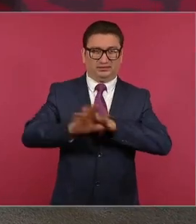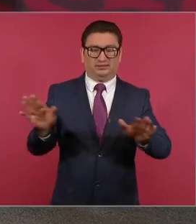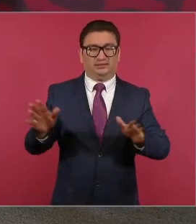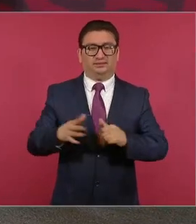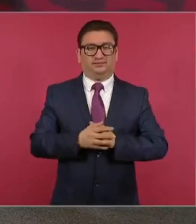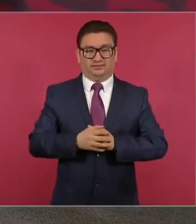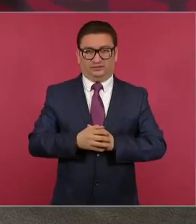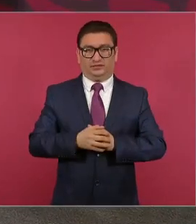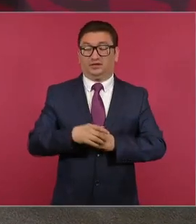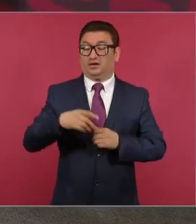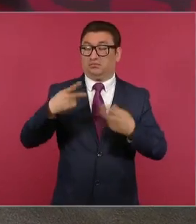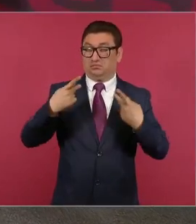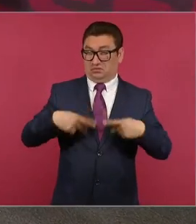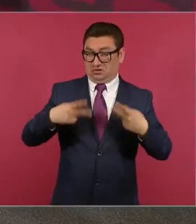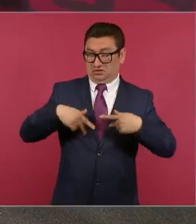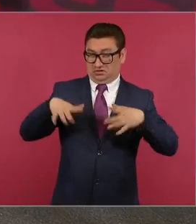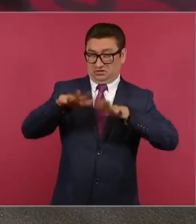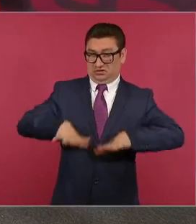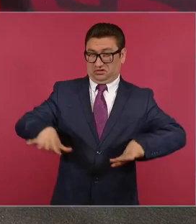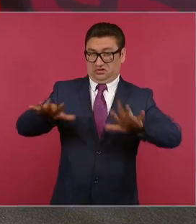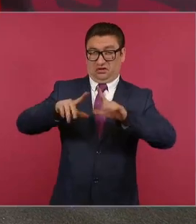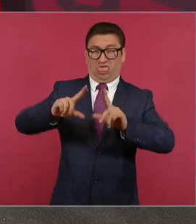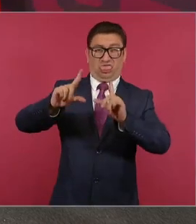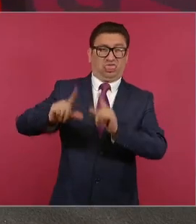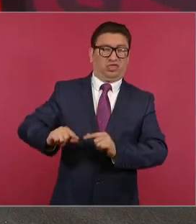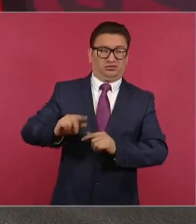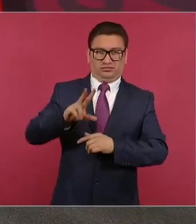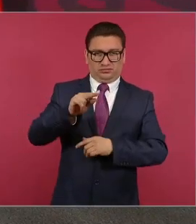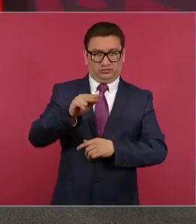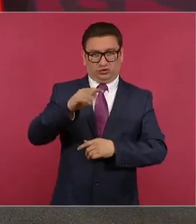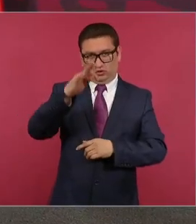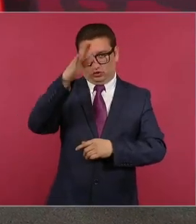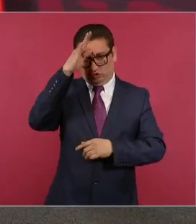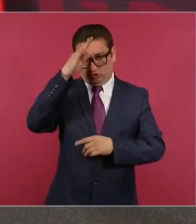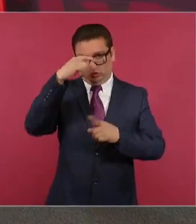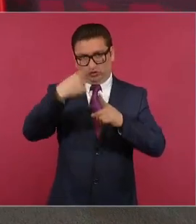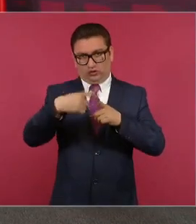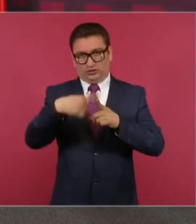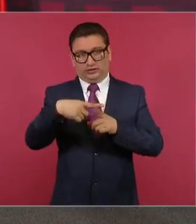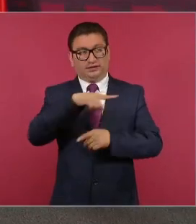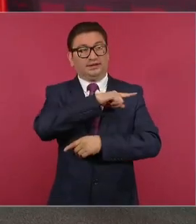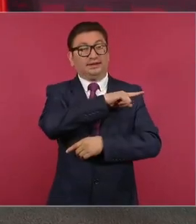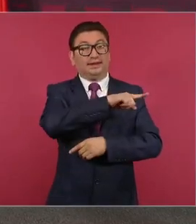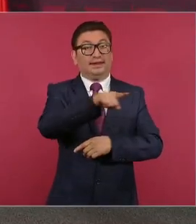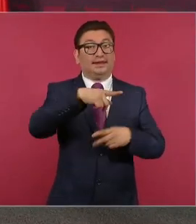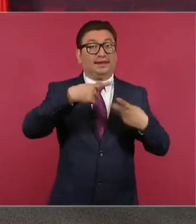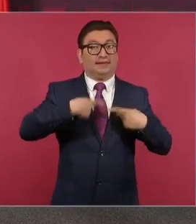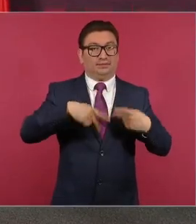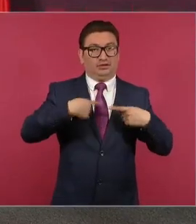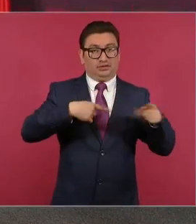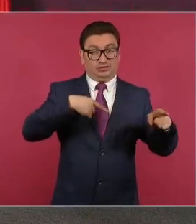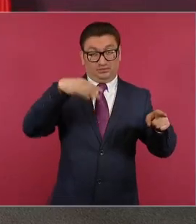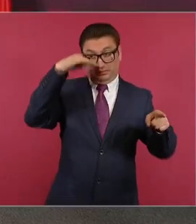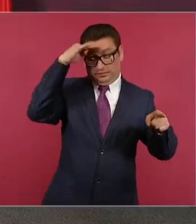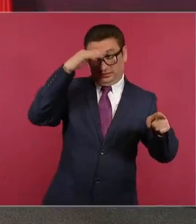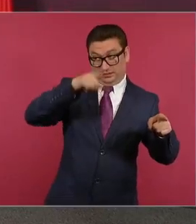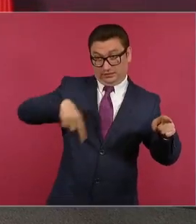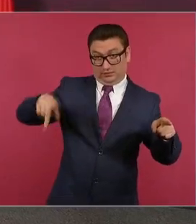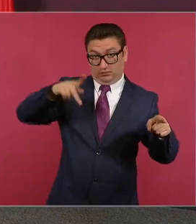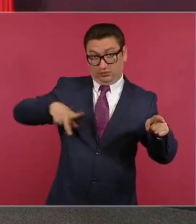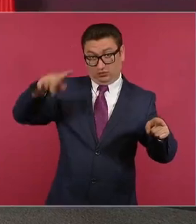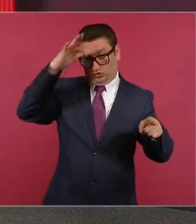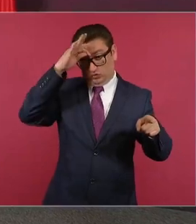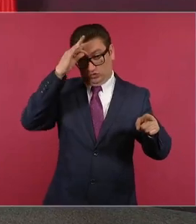de menospreciar al pueblo. Tonto es el que piensa que el pueblo es tonto. Ayer estaba